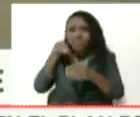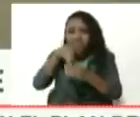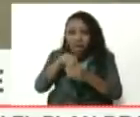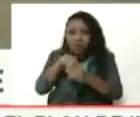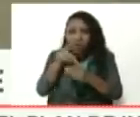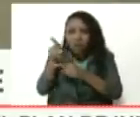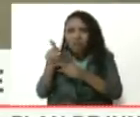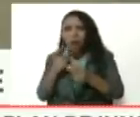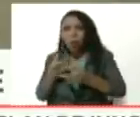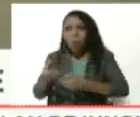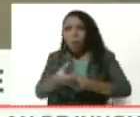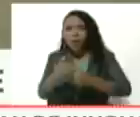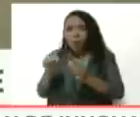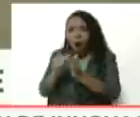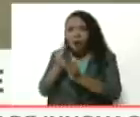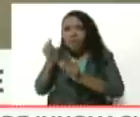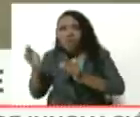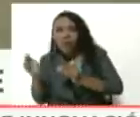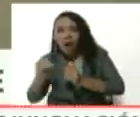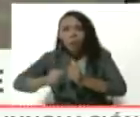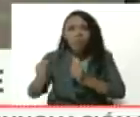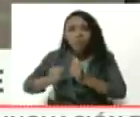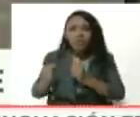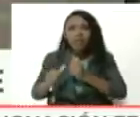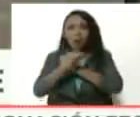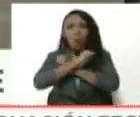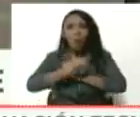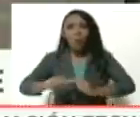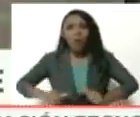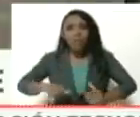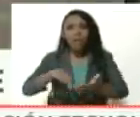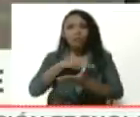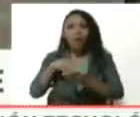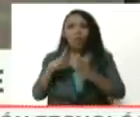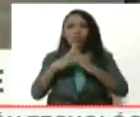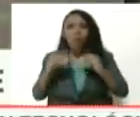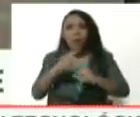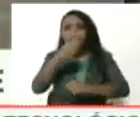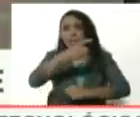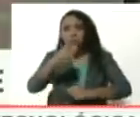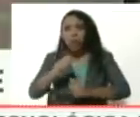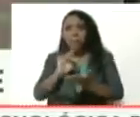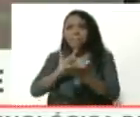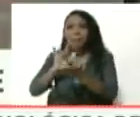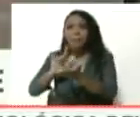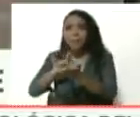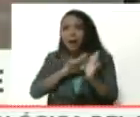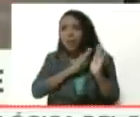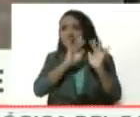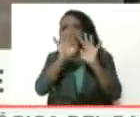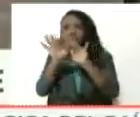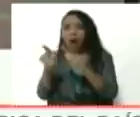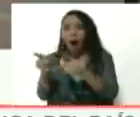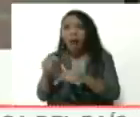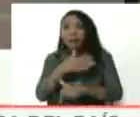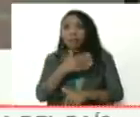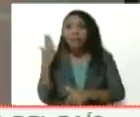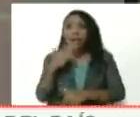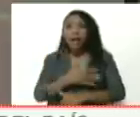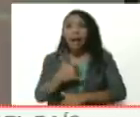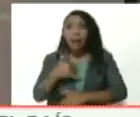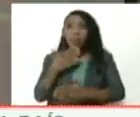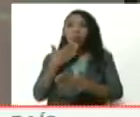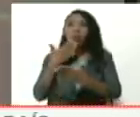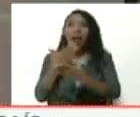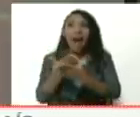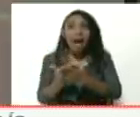los bomberos, por fuera la policía, la Guardia Nacional, todas las personas que se presentaron allí. Allí queremos darle un